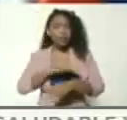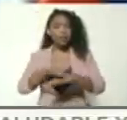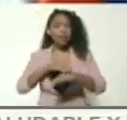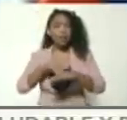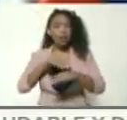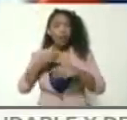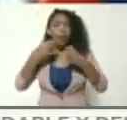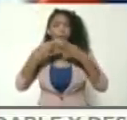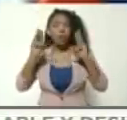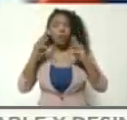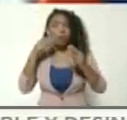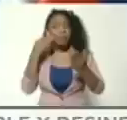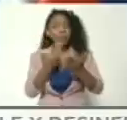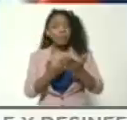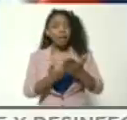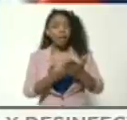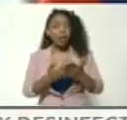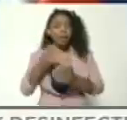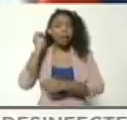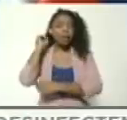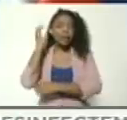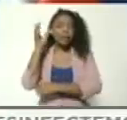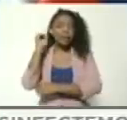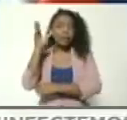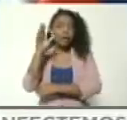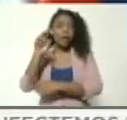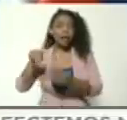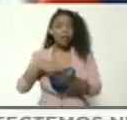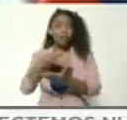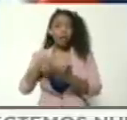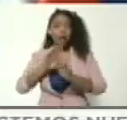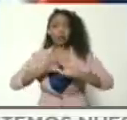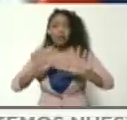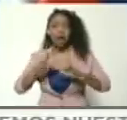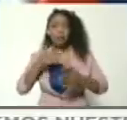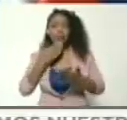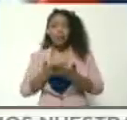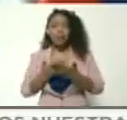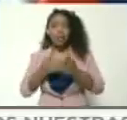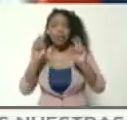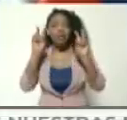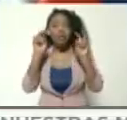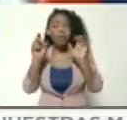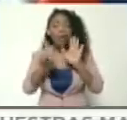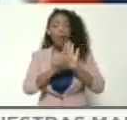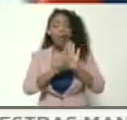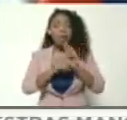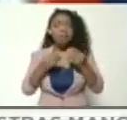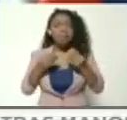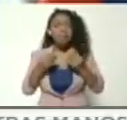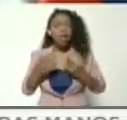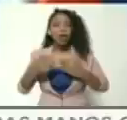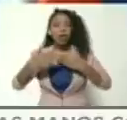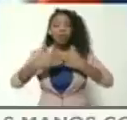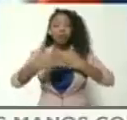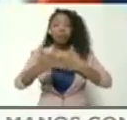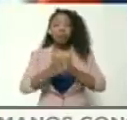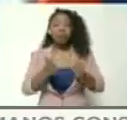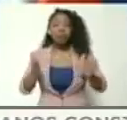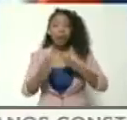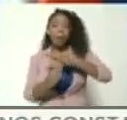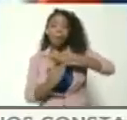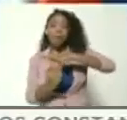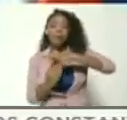presentado ante la Asamblea Nacional ya propuesta de nuevas leyes para ampliar, en base a